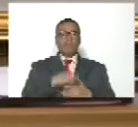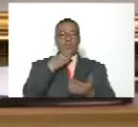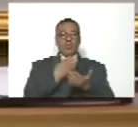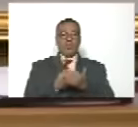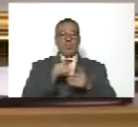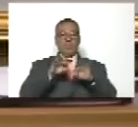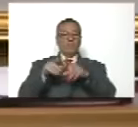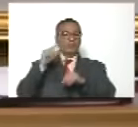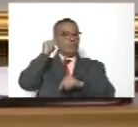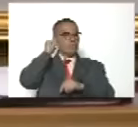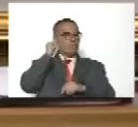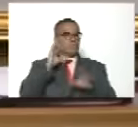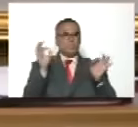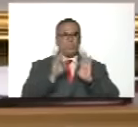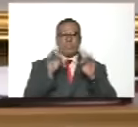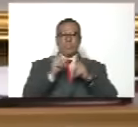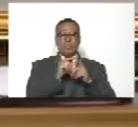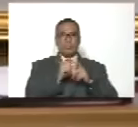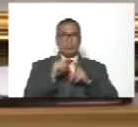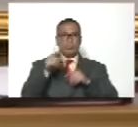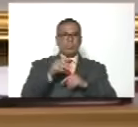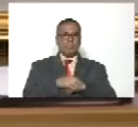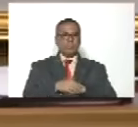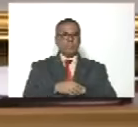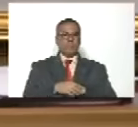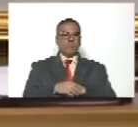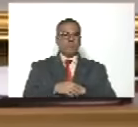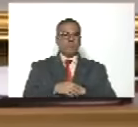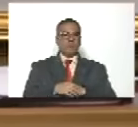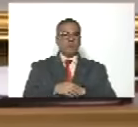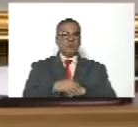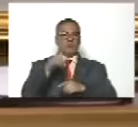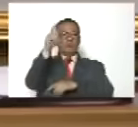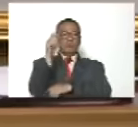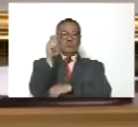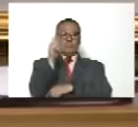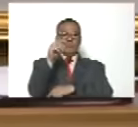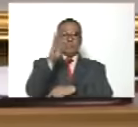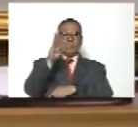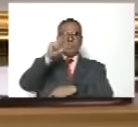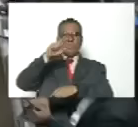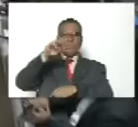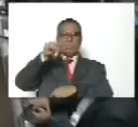Gracias, secretaria. ¿Nadie más anotado en derecho a palabra? Diputado Bruno Galo.